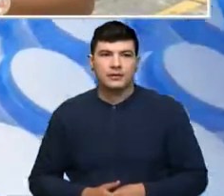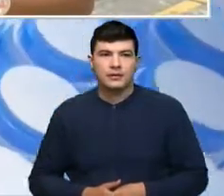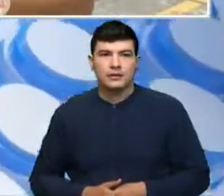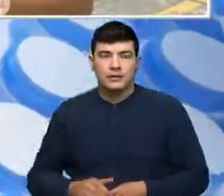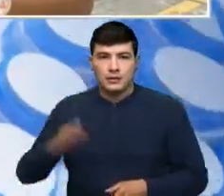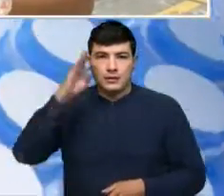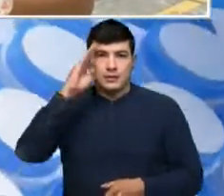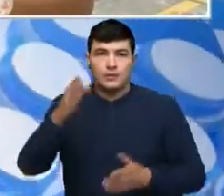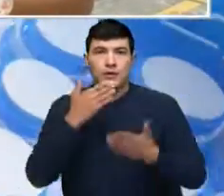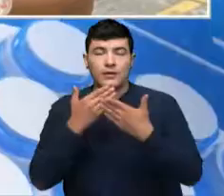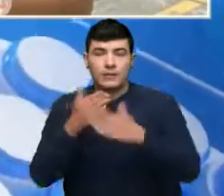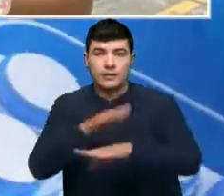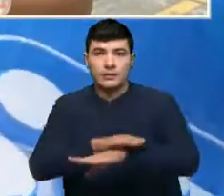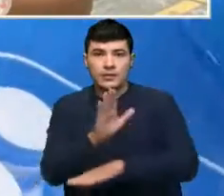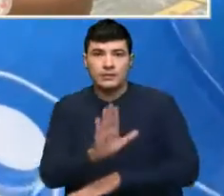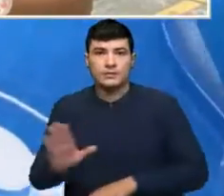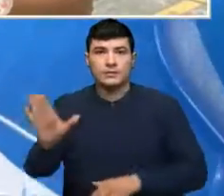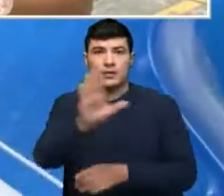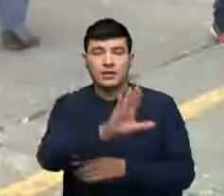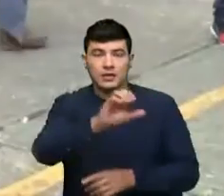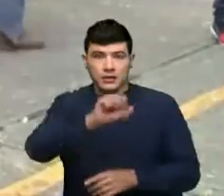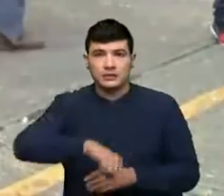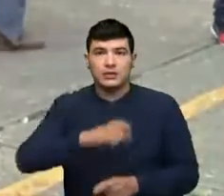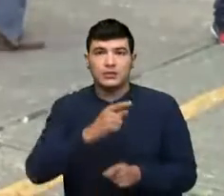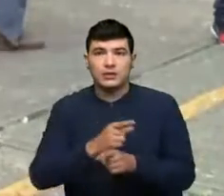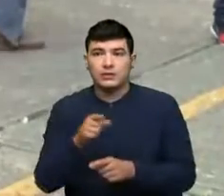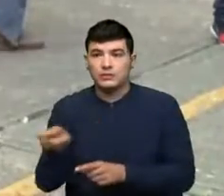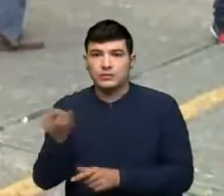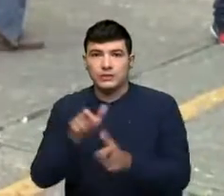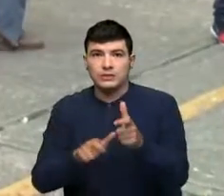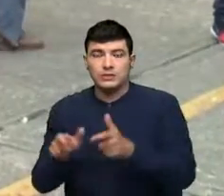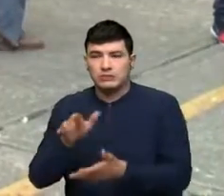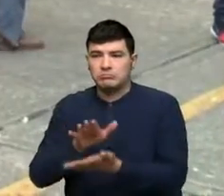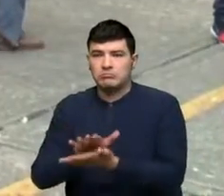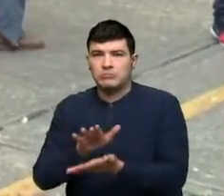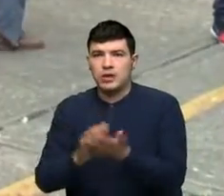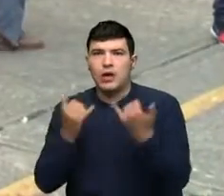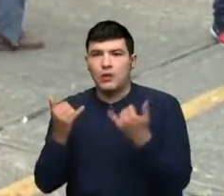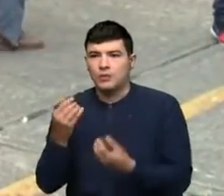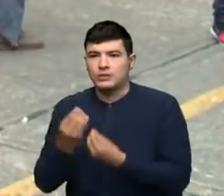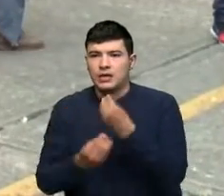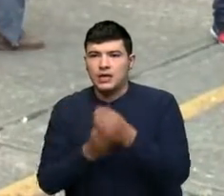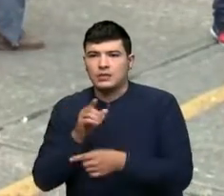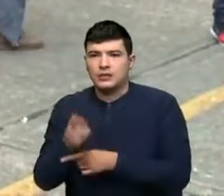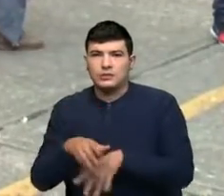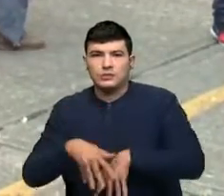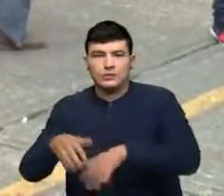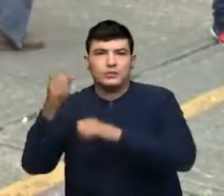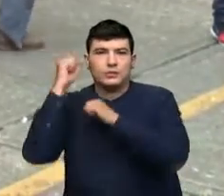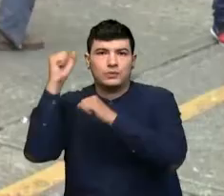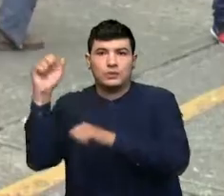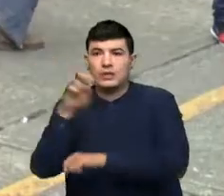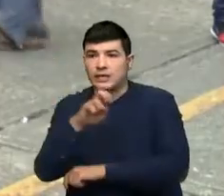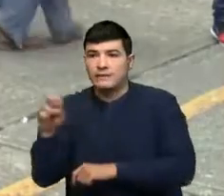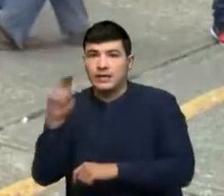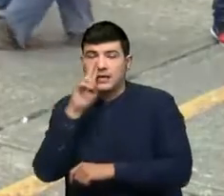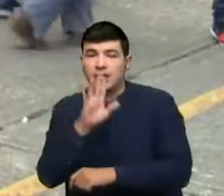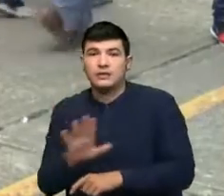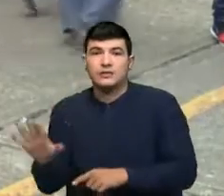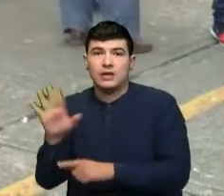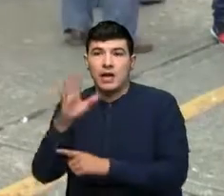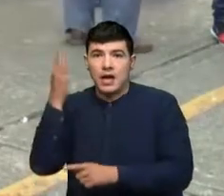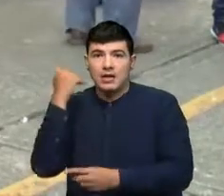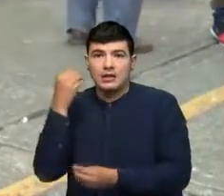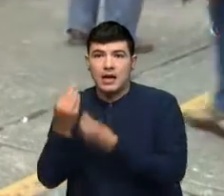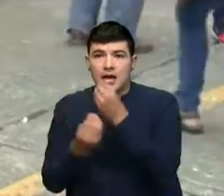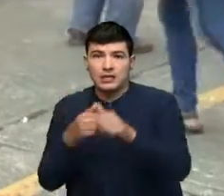Hola, muy buenas tardes para todos ustedes. Y de manera pacífica se llevó a cabo esta protesta que a nivel nacional se viene desarrollando